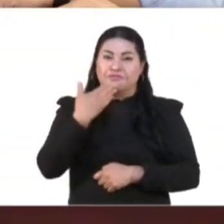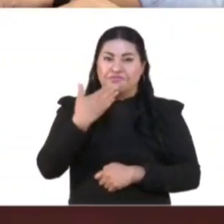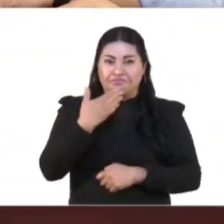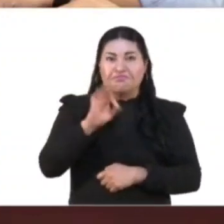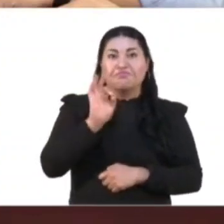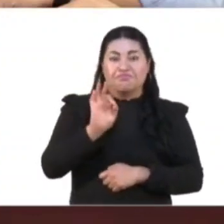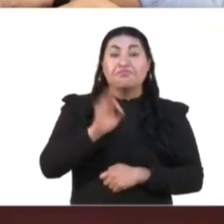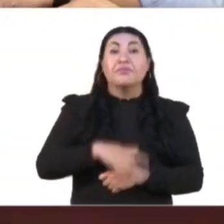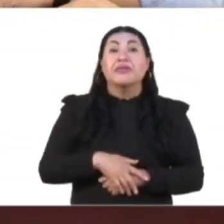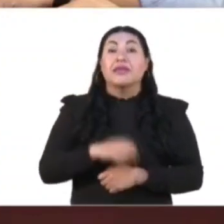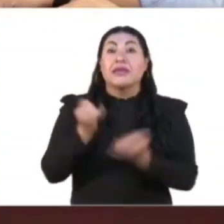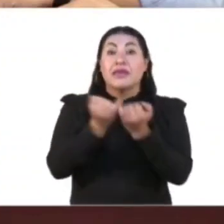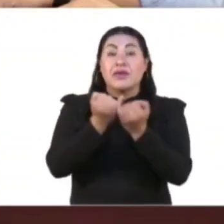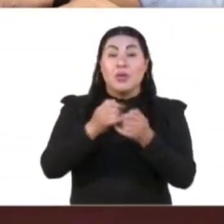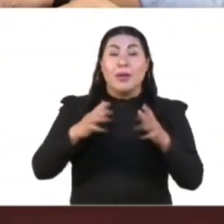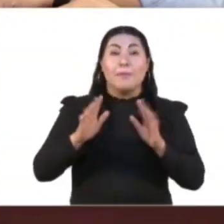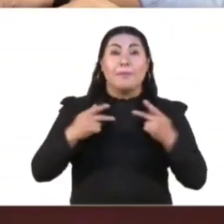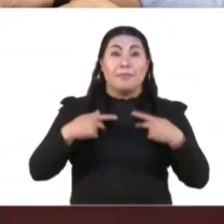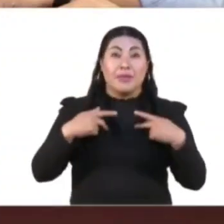simulacro participaron